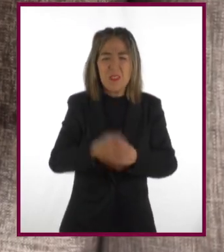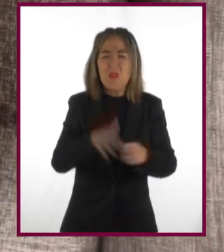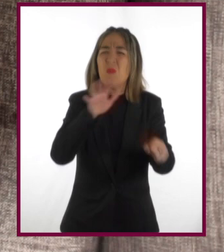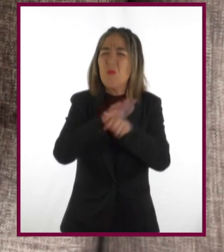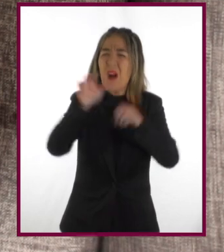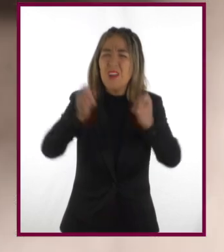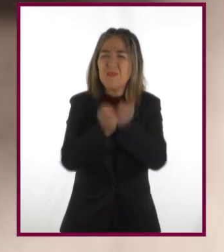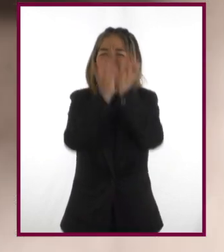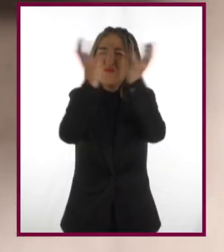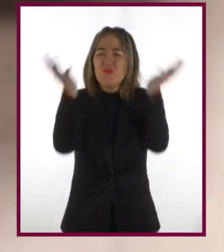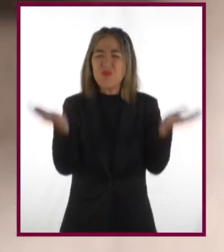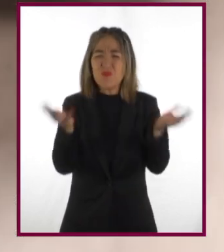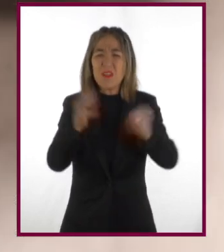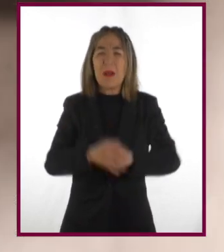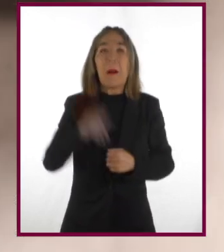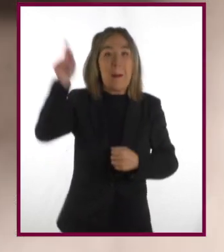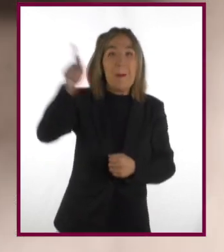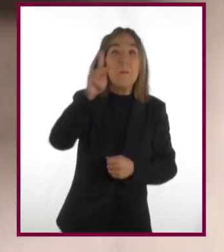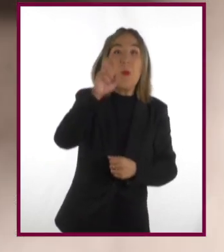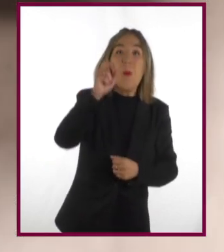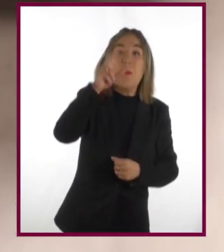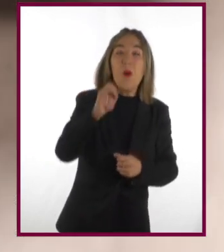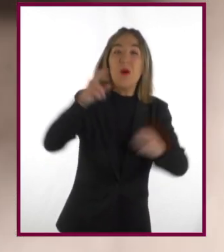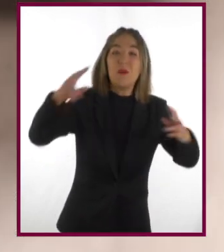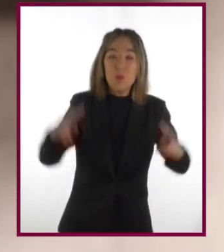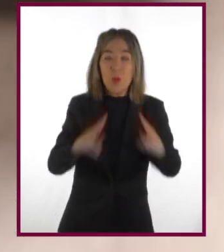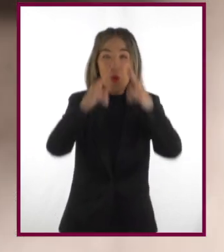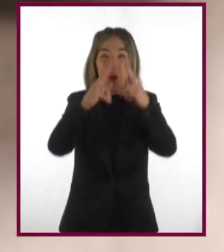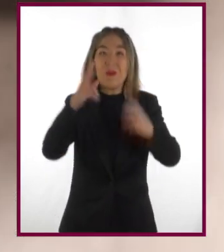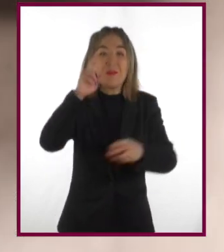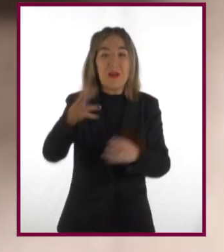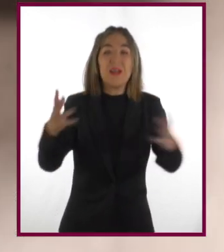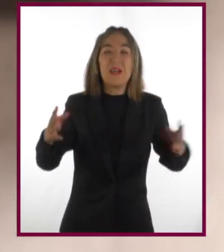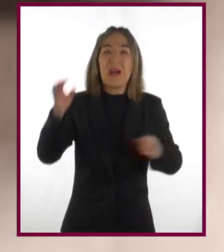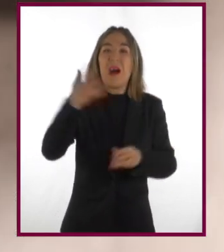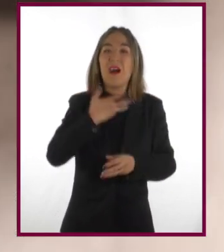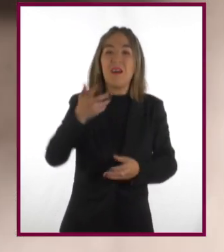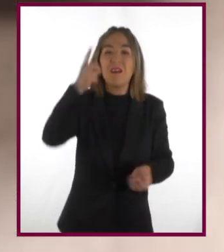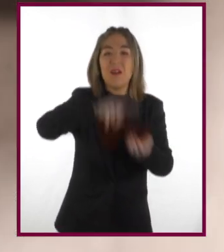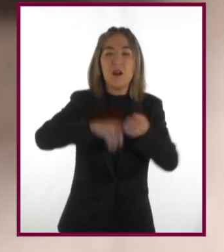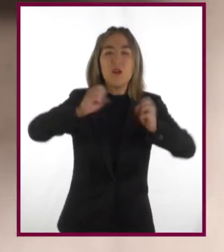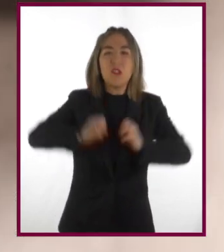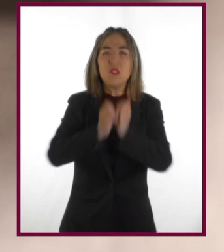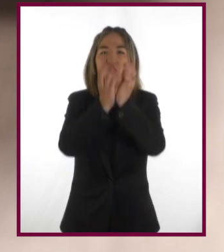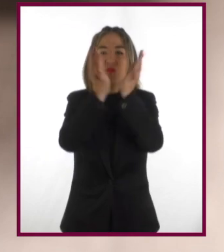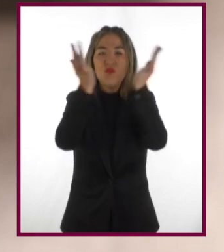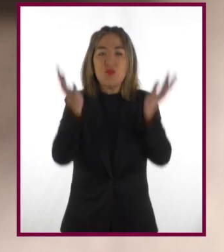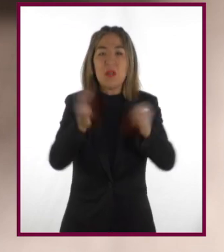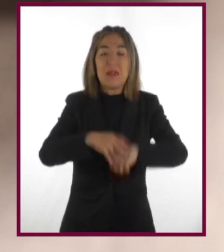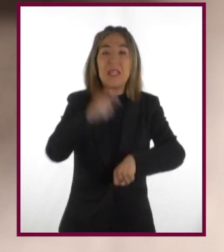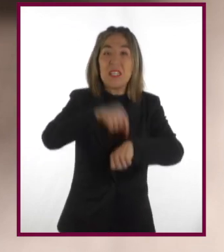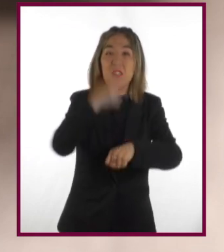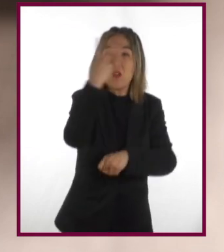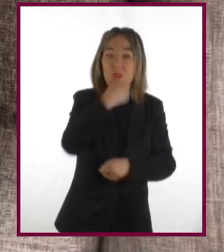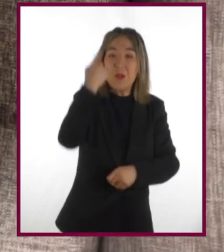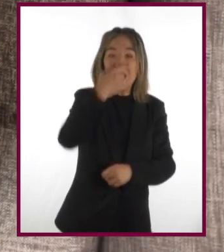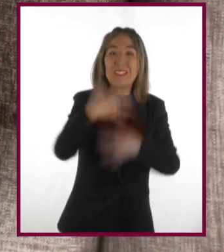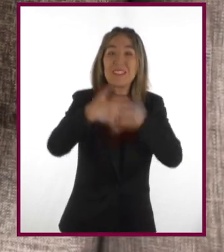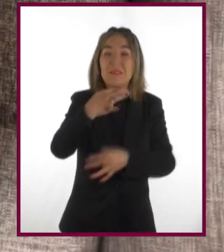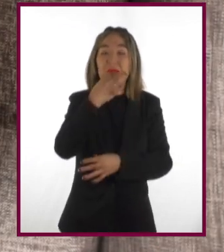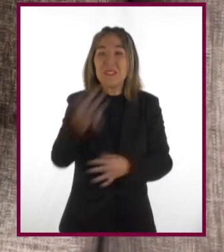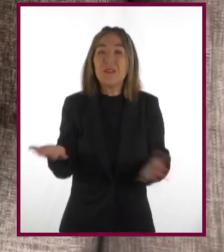¿Qué erupción? La del Popo, Dismara. Quedamos de ir a uno de los miradores donde va a pasar la lava en 2 horas